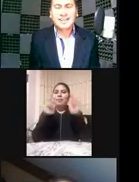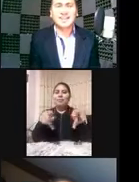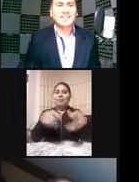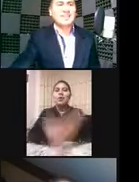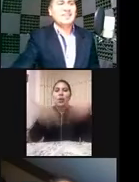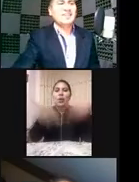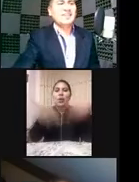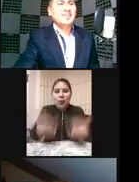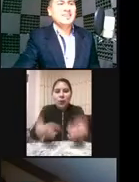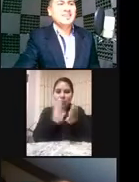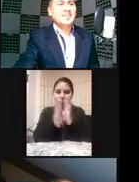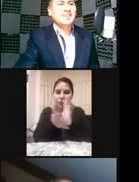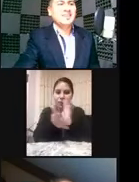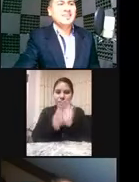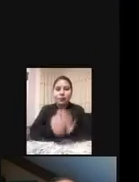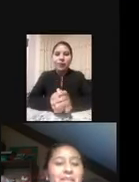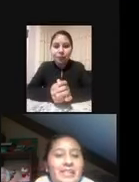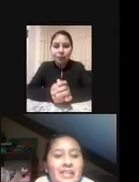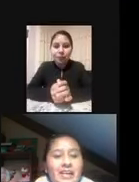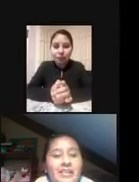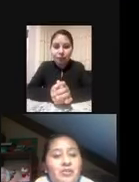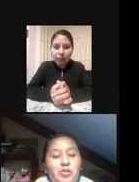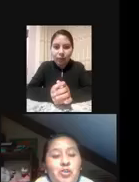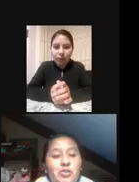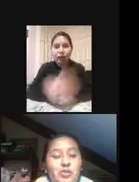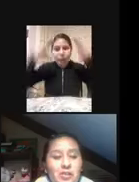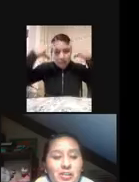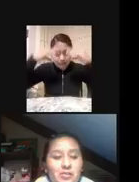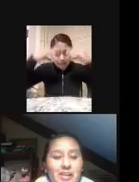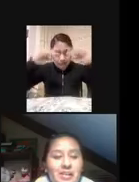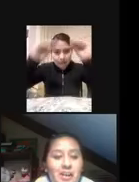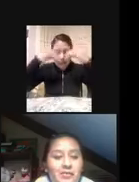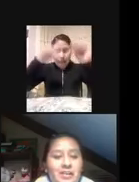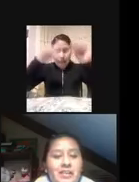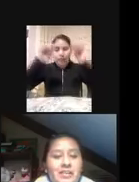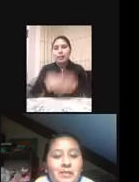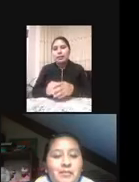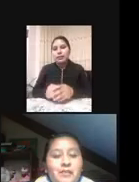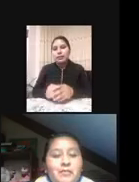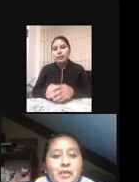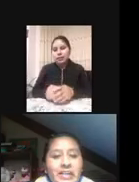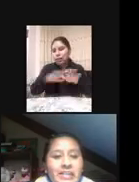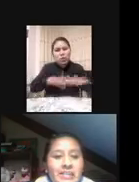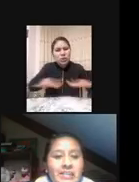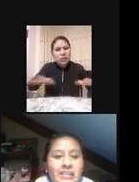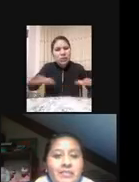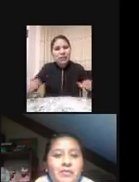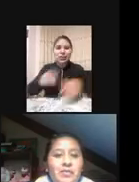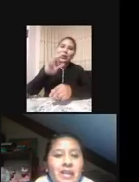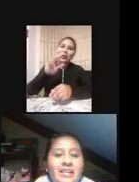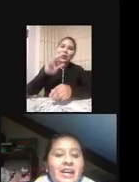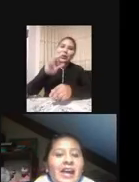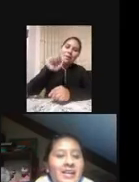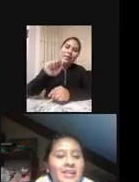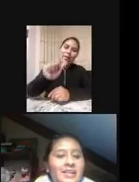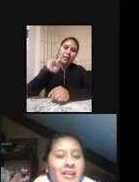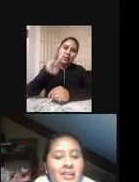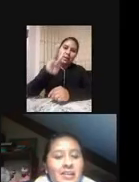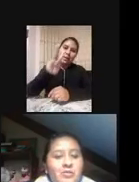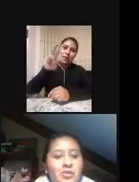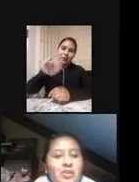lo que es la enseñanza, aprendizaje de nuestros niños con síndrome de Down. Ya, por favor, muy bien.